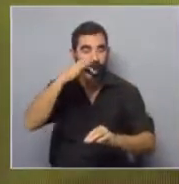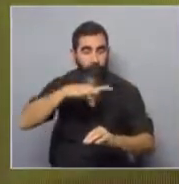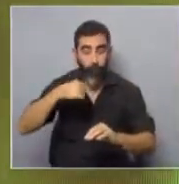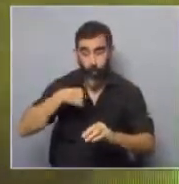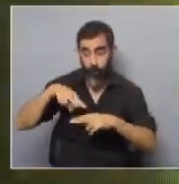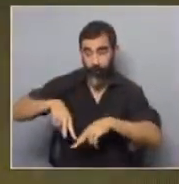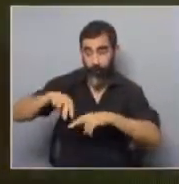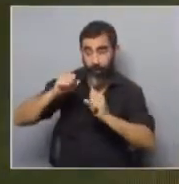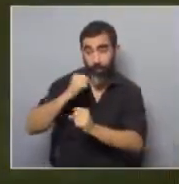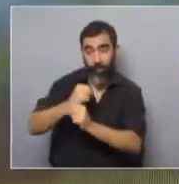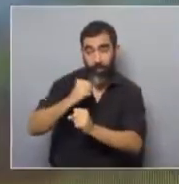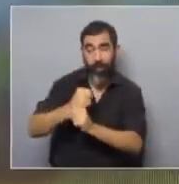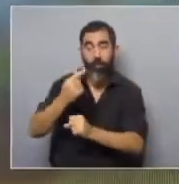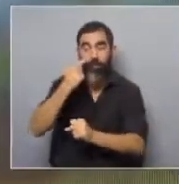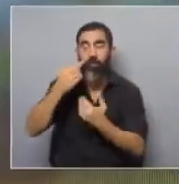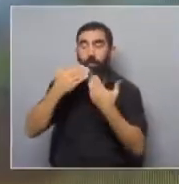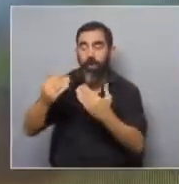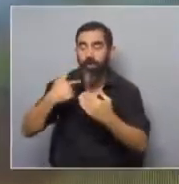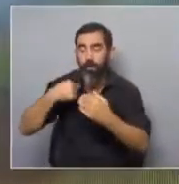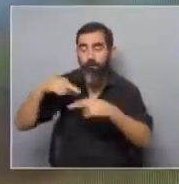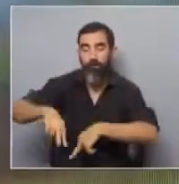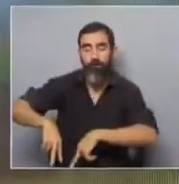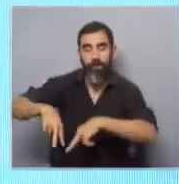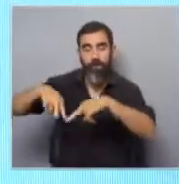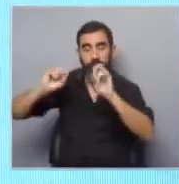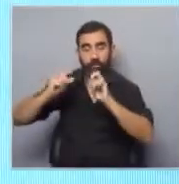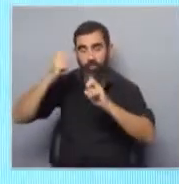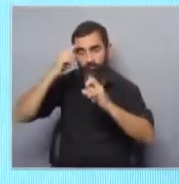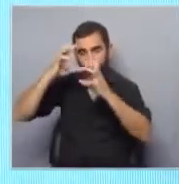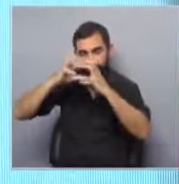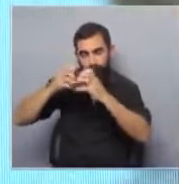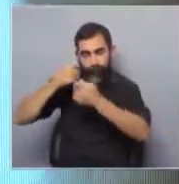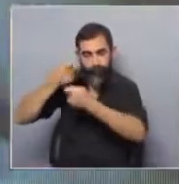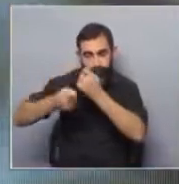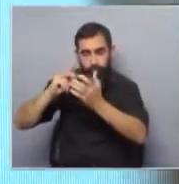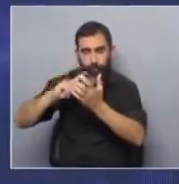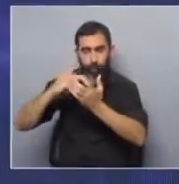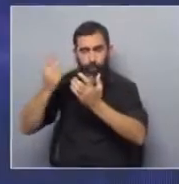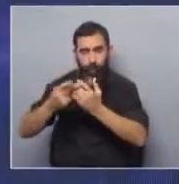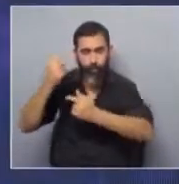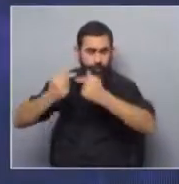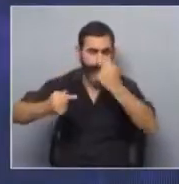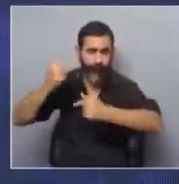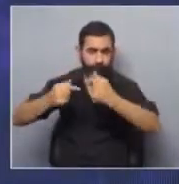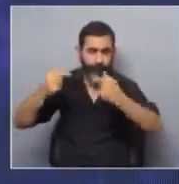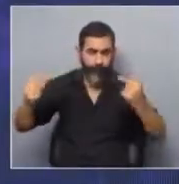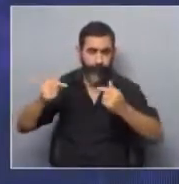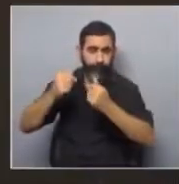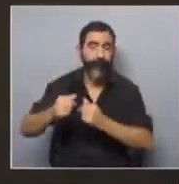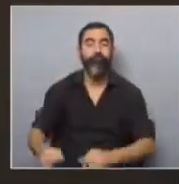investigador pudiera vivir de todo lo que maneja en su cabeza y todos los proyectos que tuviera,